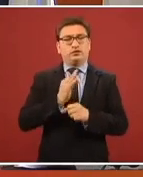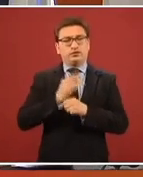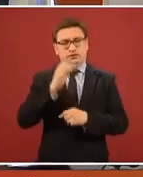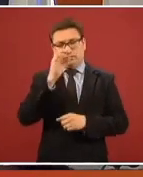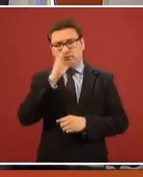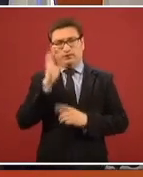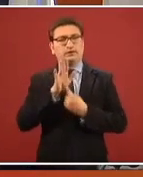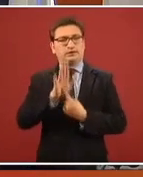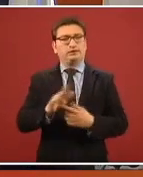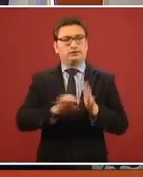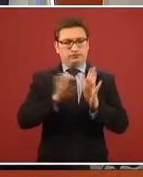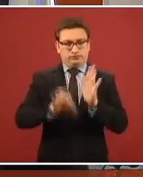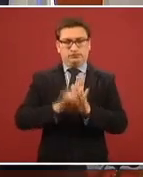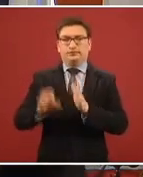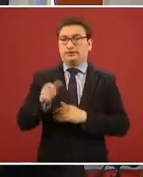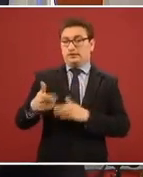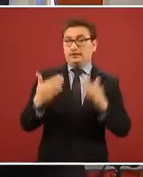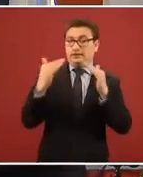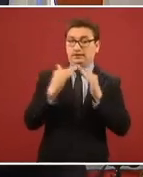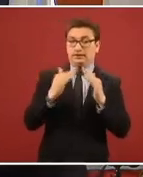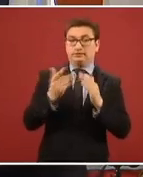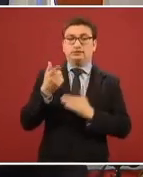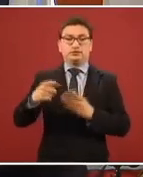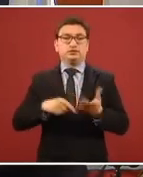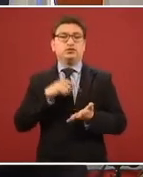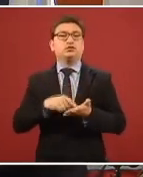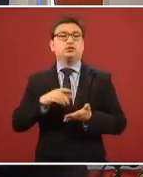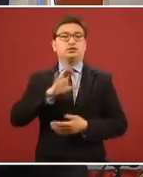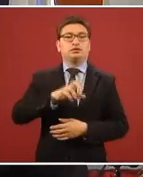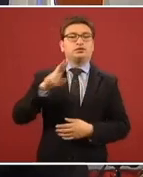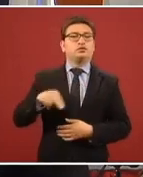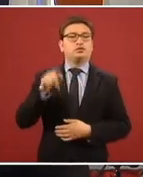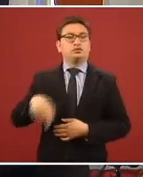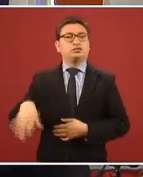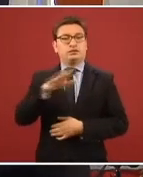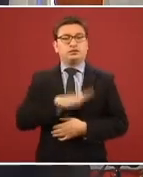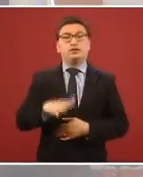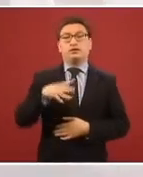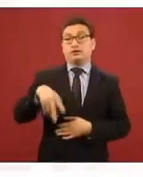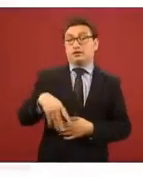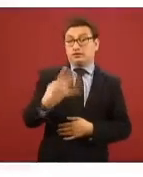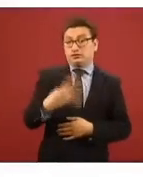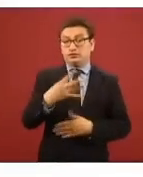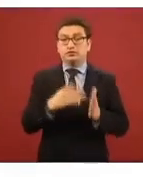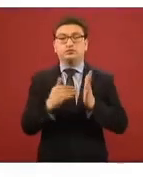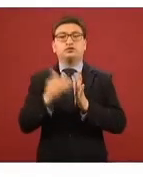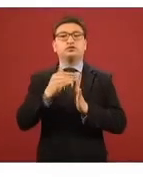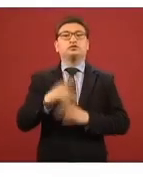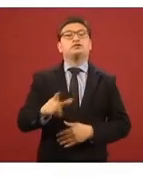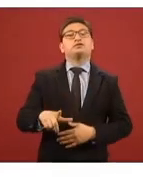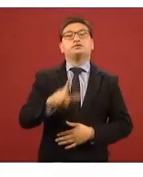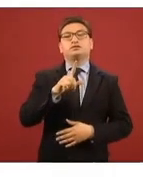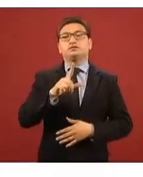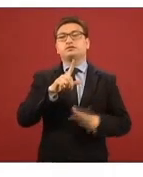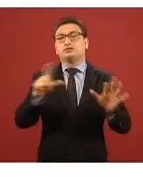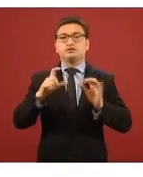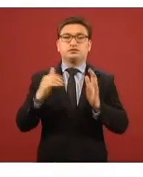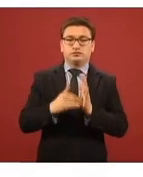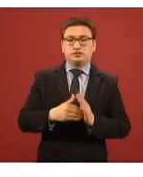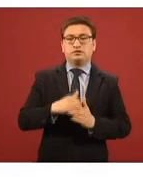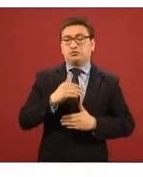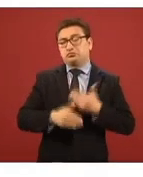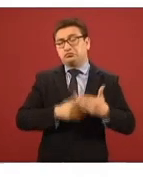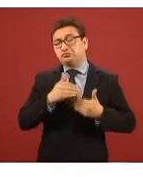ver algunos ejemplos esta casa está ubicada en cancún empezó en 14 millones 700 mil subió la puja